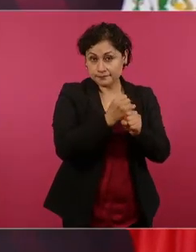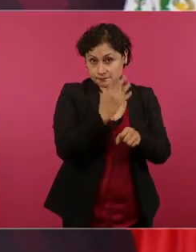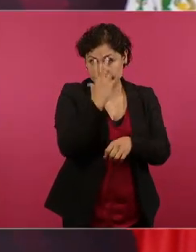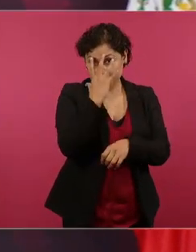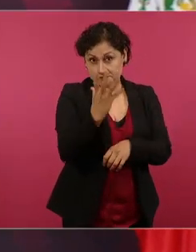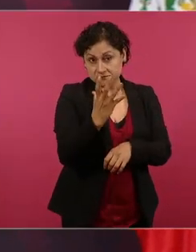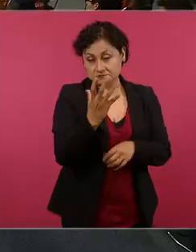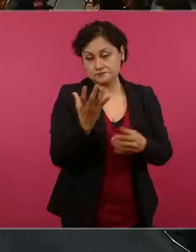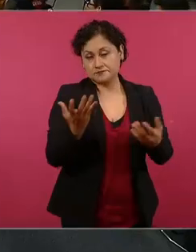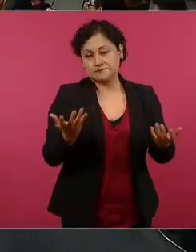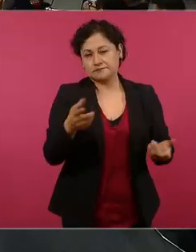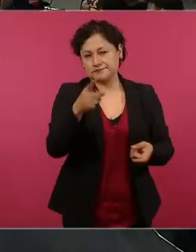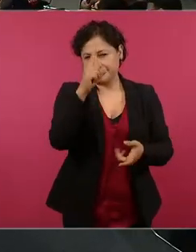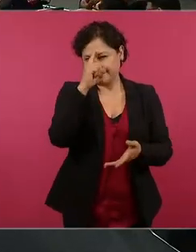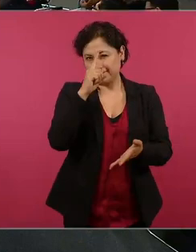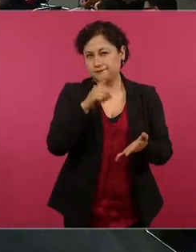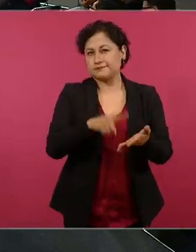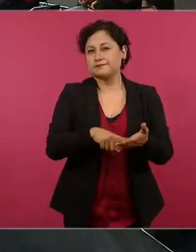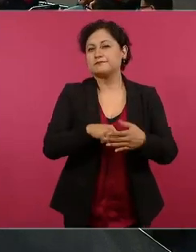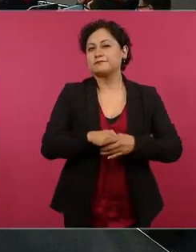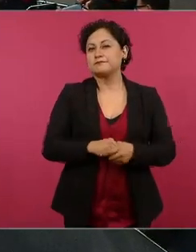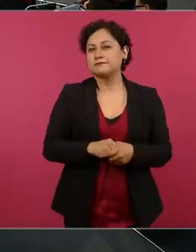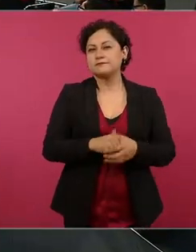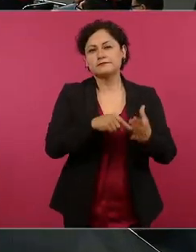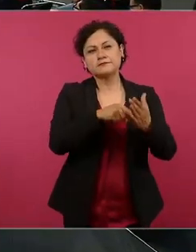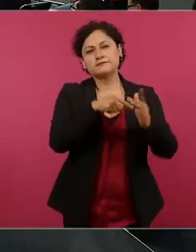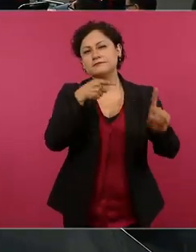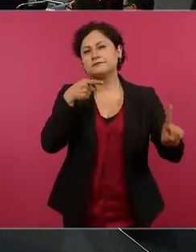y el propósito que tiene.